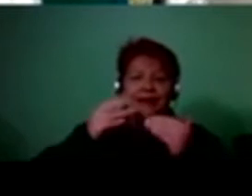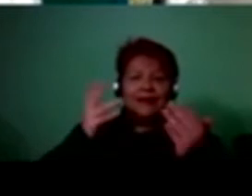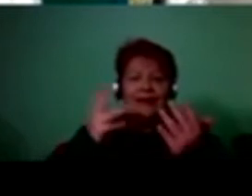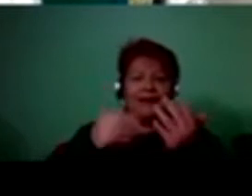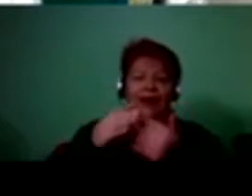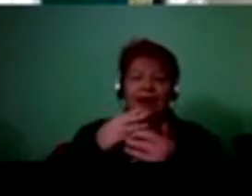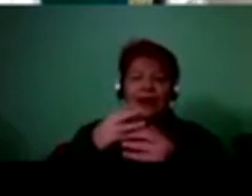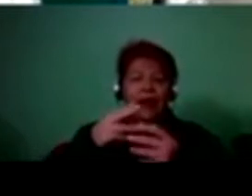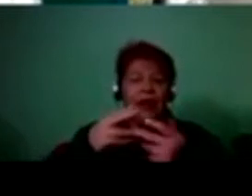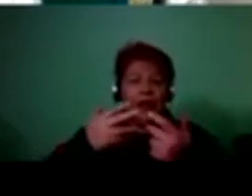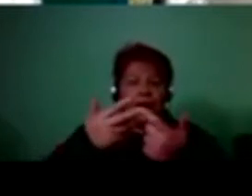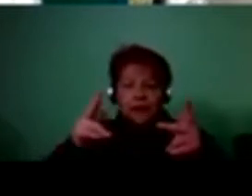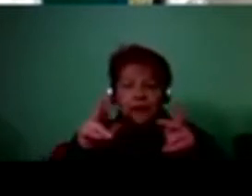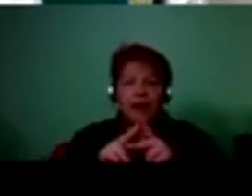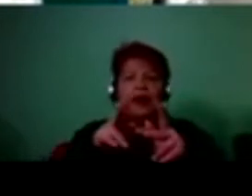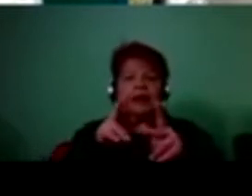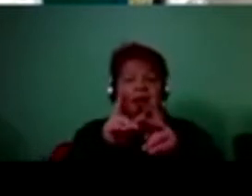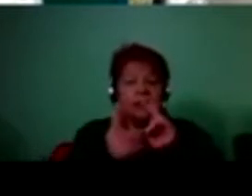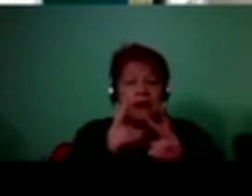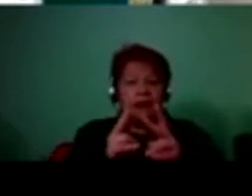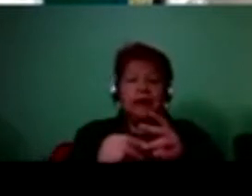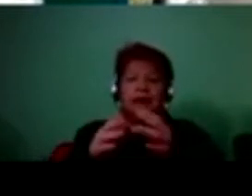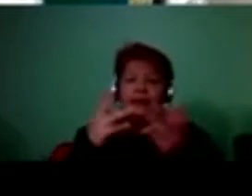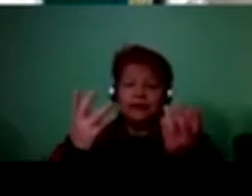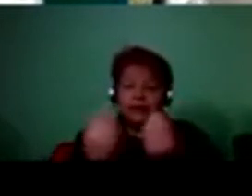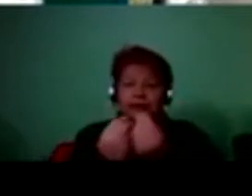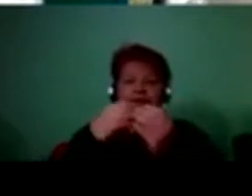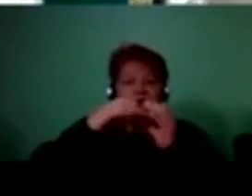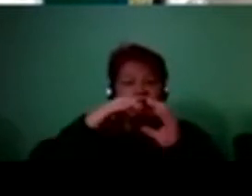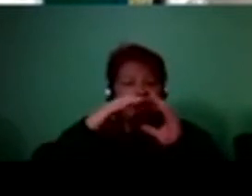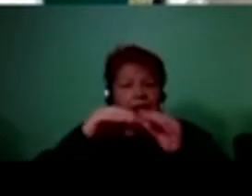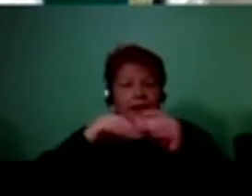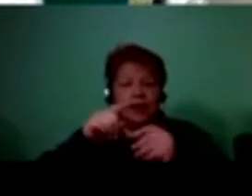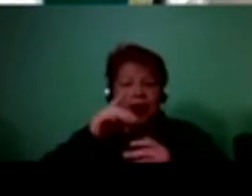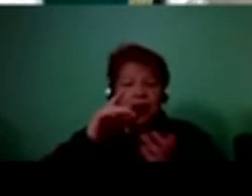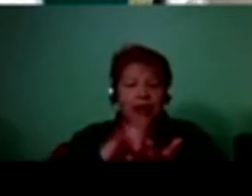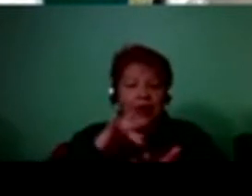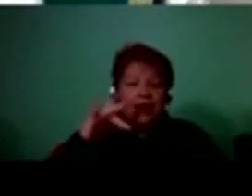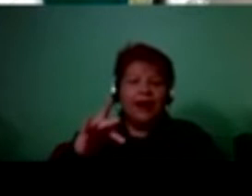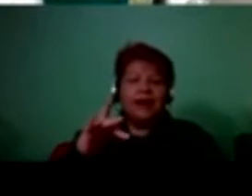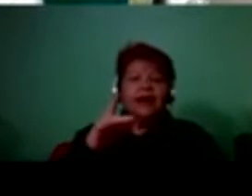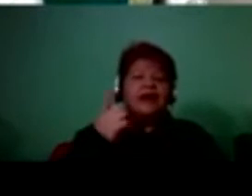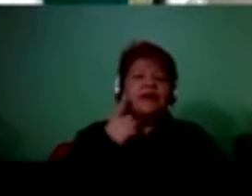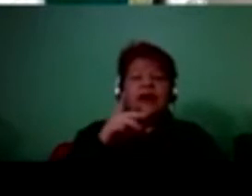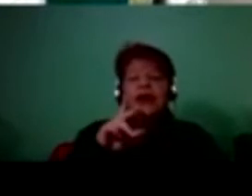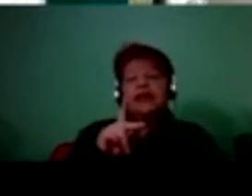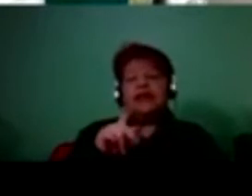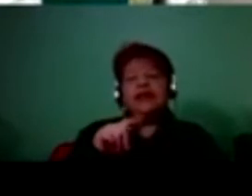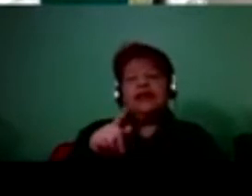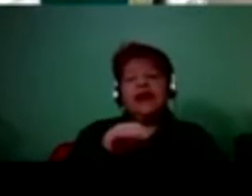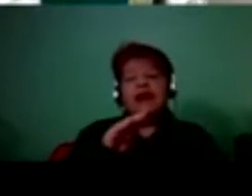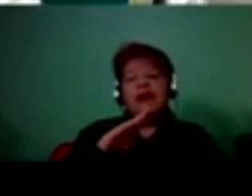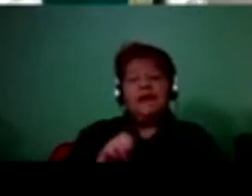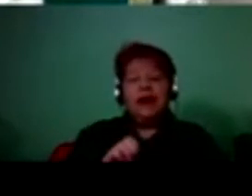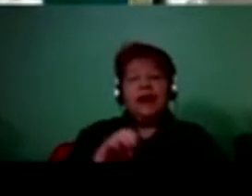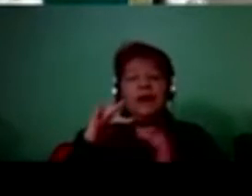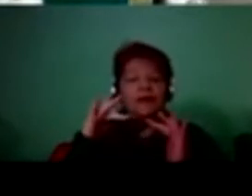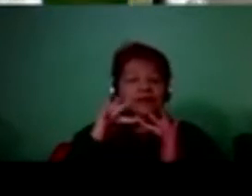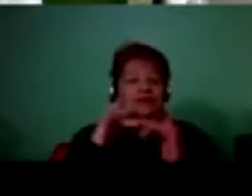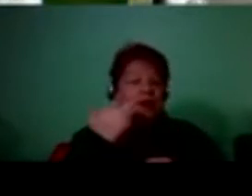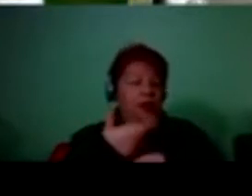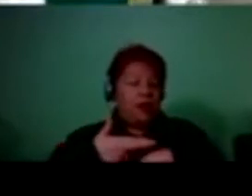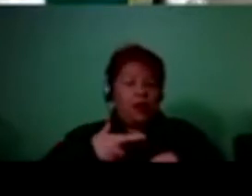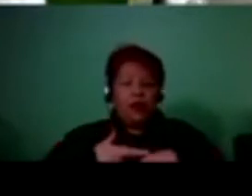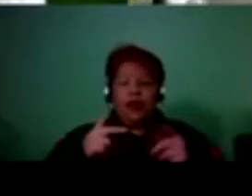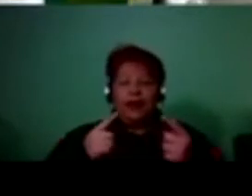este panel de trabajo, de taller de capacitación juntos. Agradezco al diputado Tabe que me permitió fungir como enlace para coordinar el